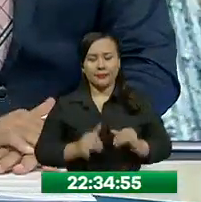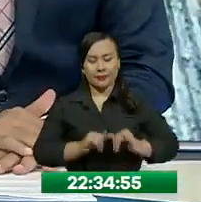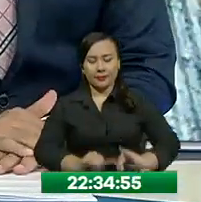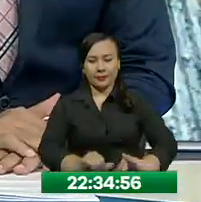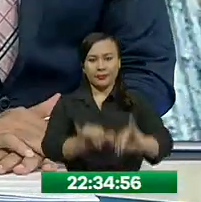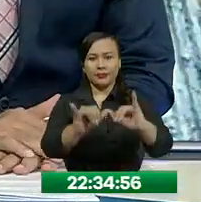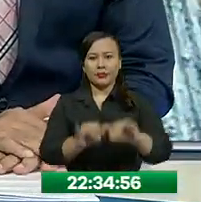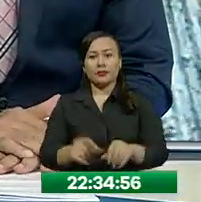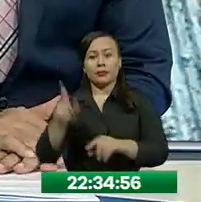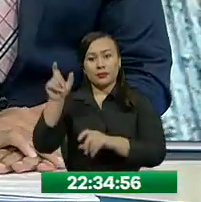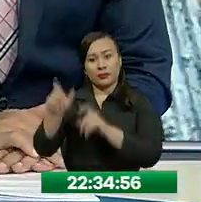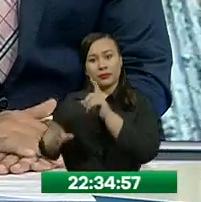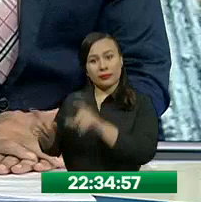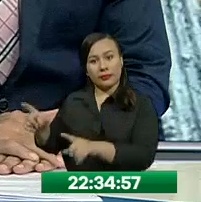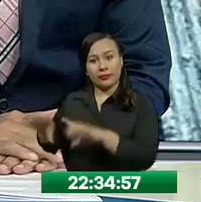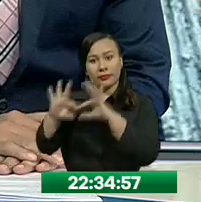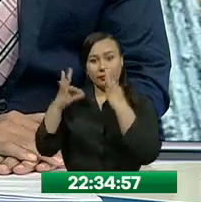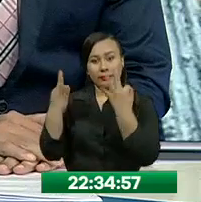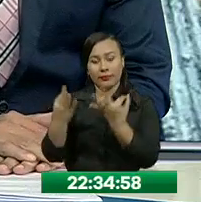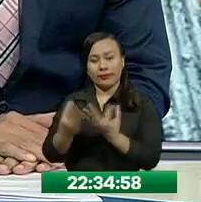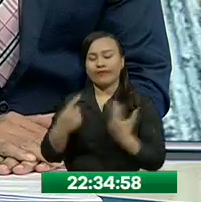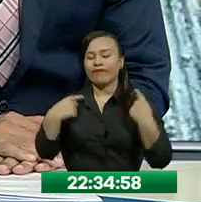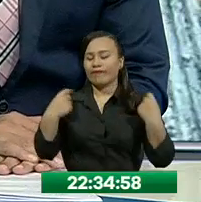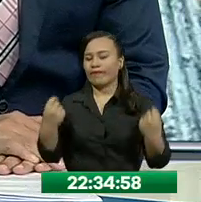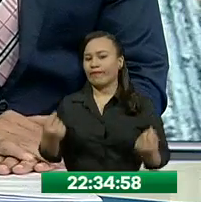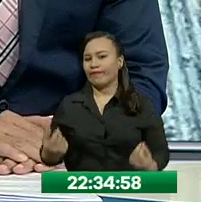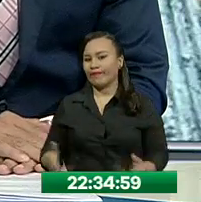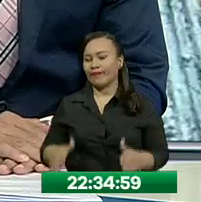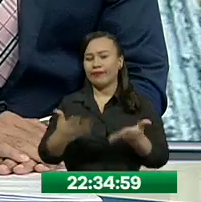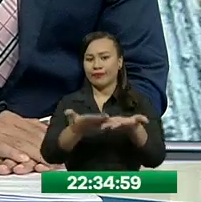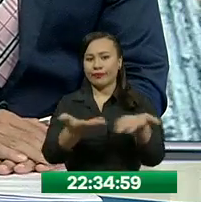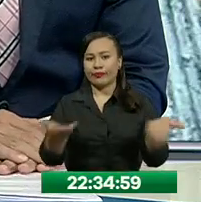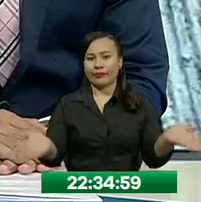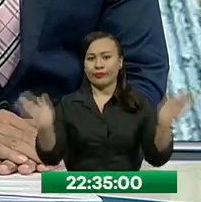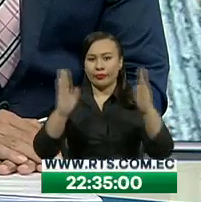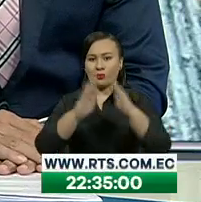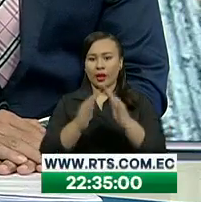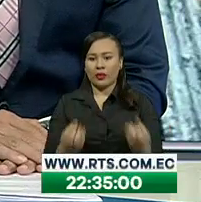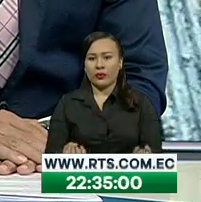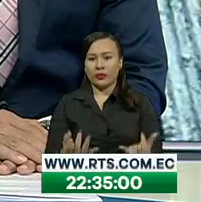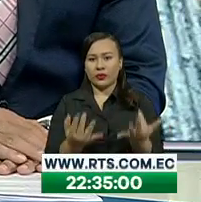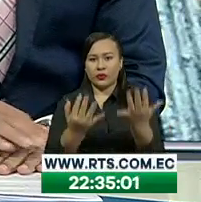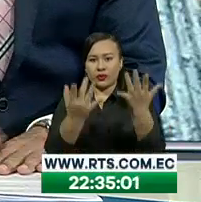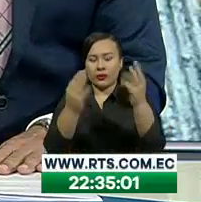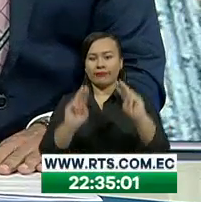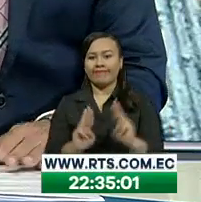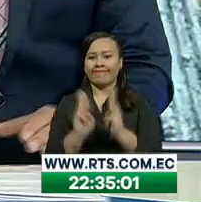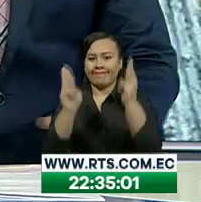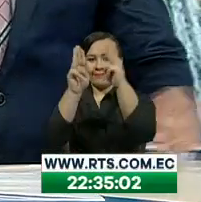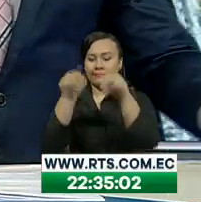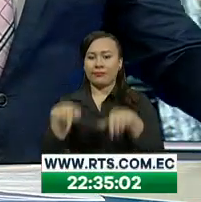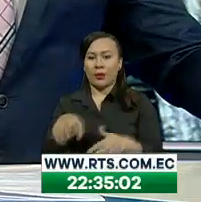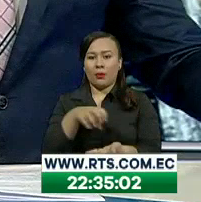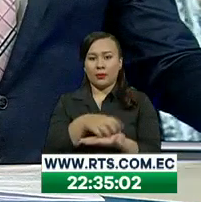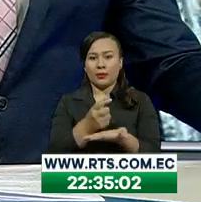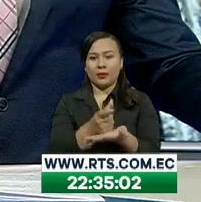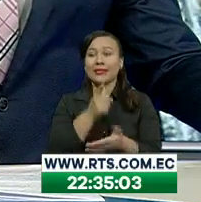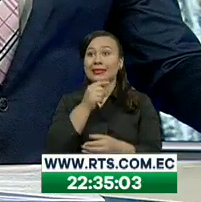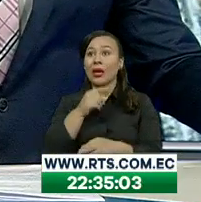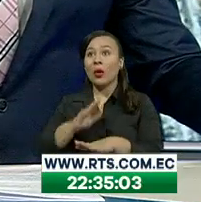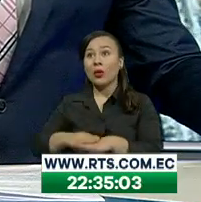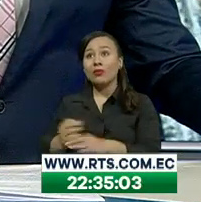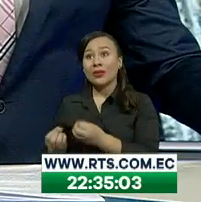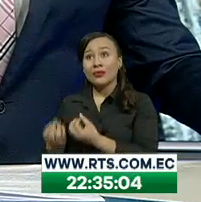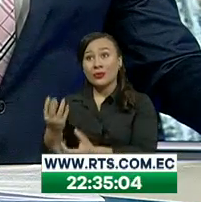Continuamos. Una familia se quedó en la calle tras el incendio suscitado en su vivienda en el Cantón Milagro, provincia de Guayas. Aparentemente, la causa